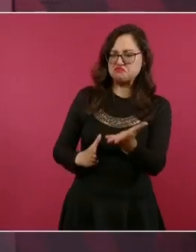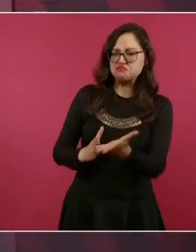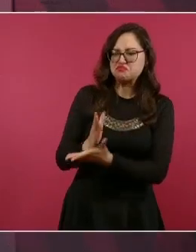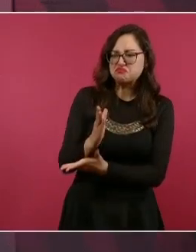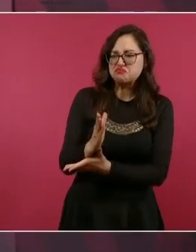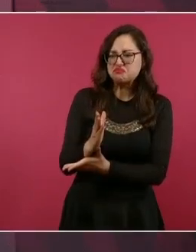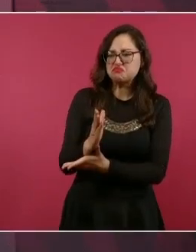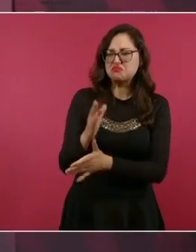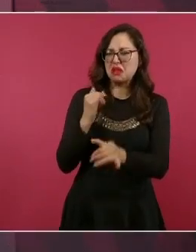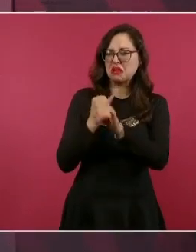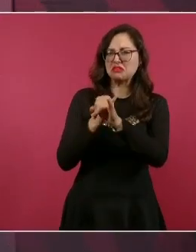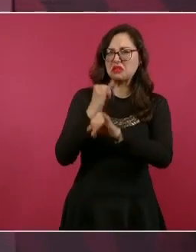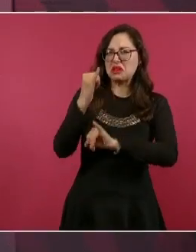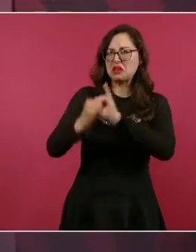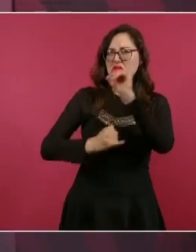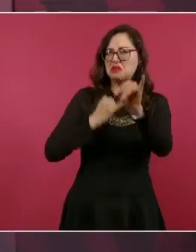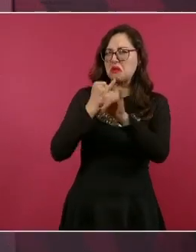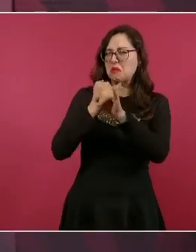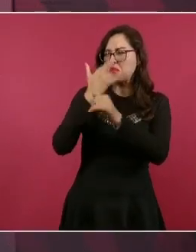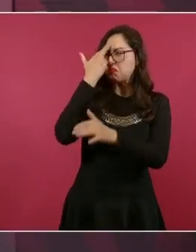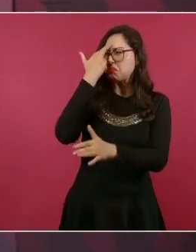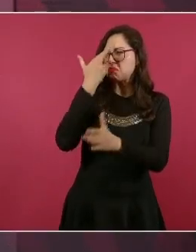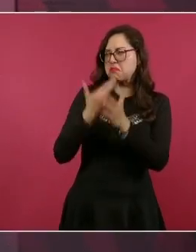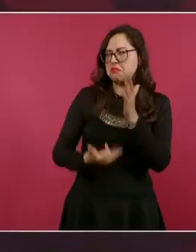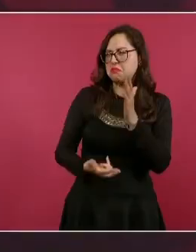o nuestra soberanía.